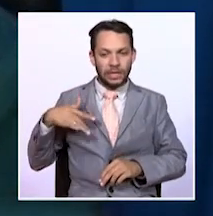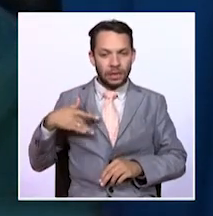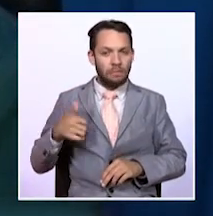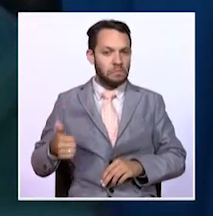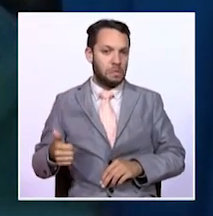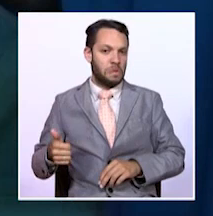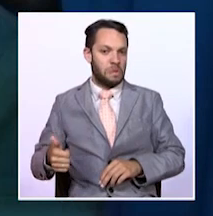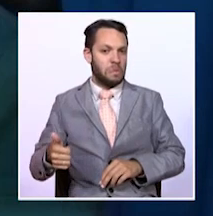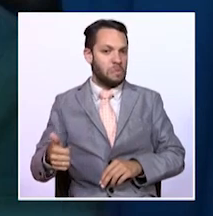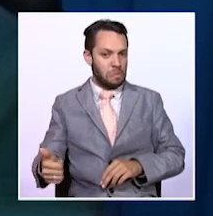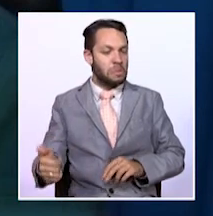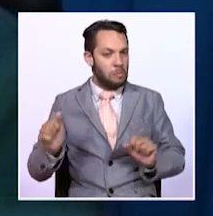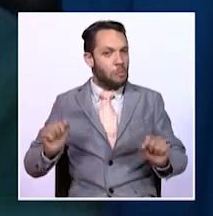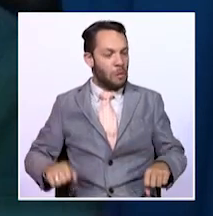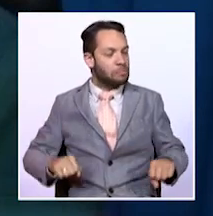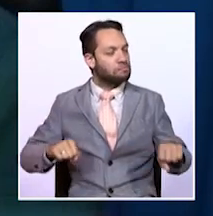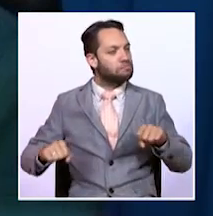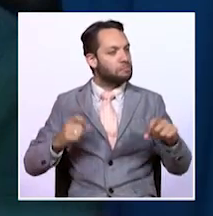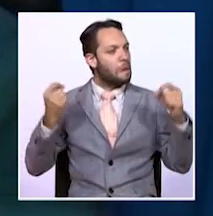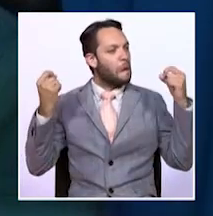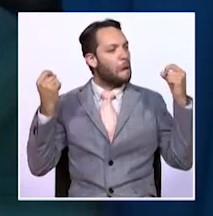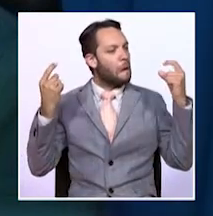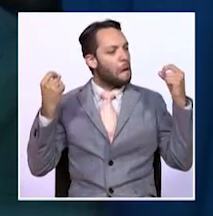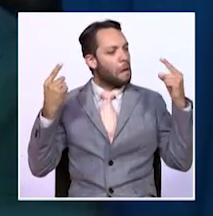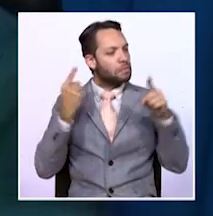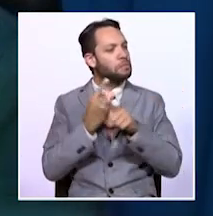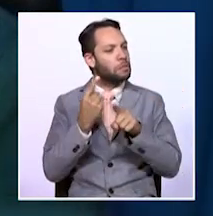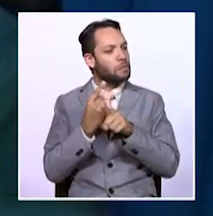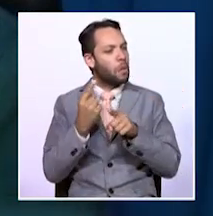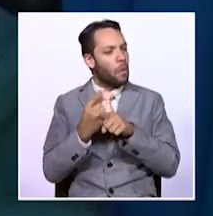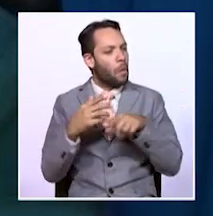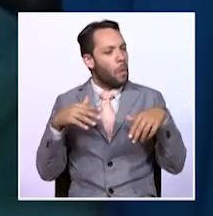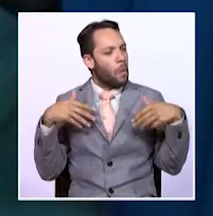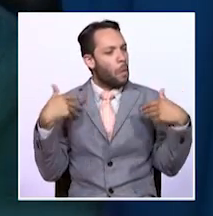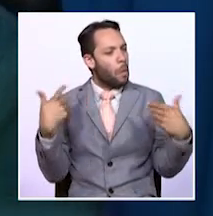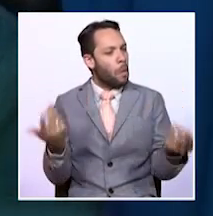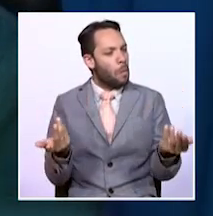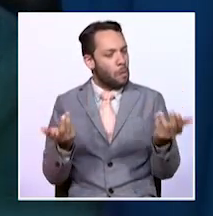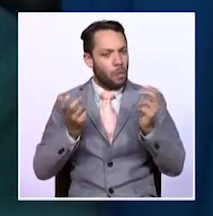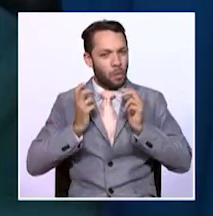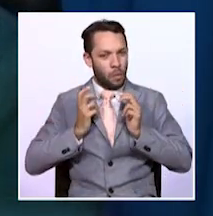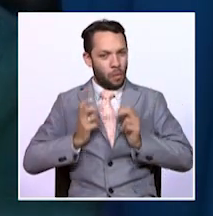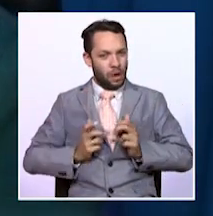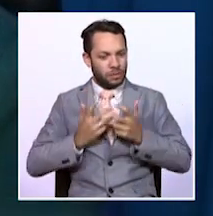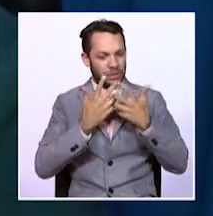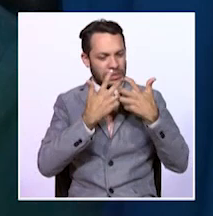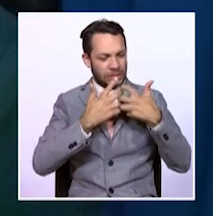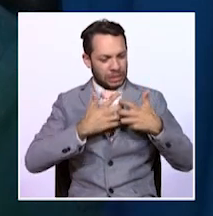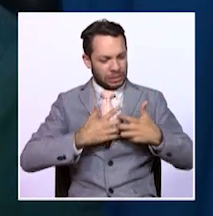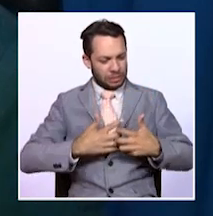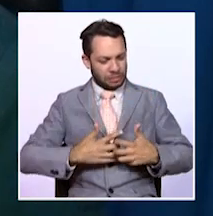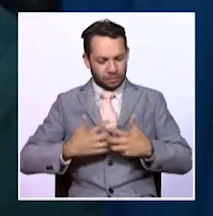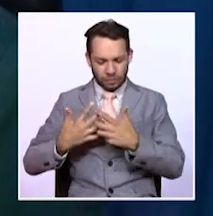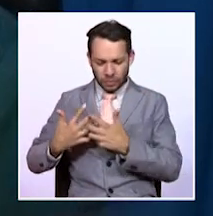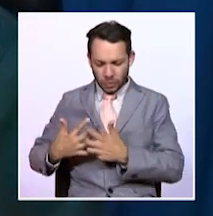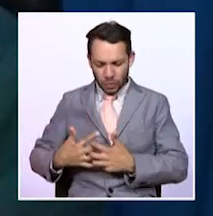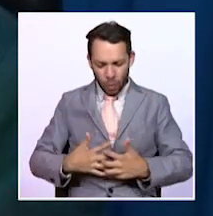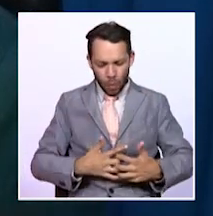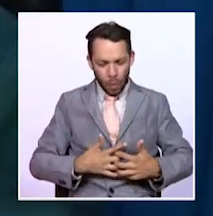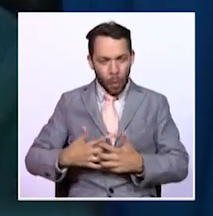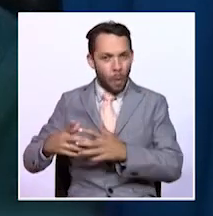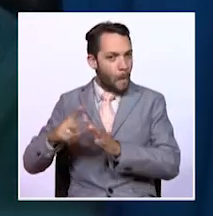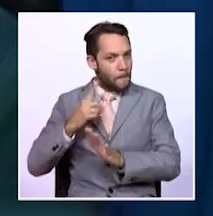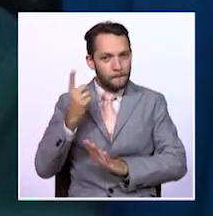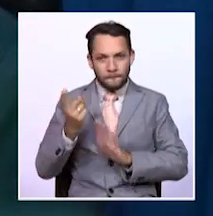pudieran tener una idea acerca de cómo se encuentran todos sus órganos internamente, puesto que muchas veces ya cuando